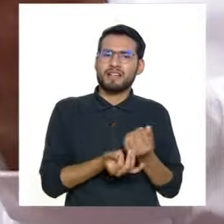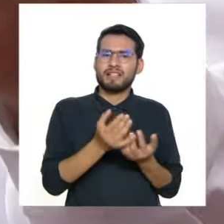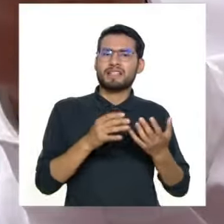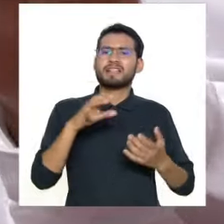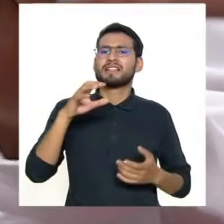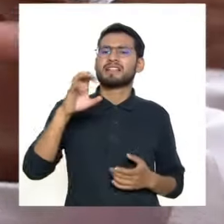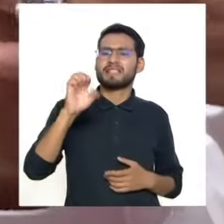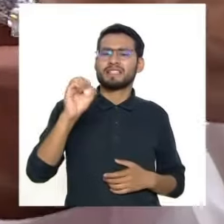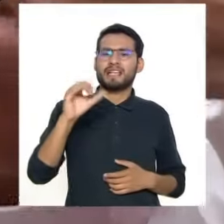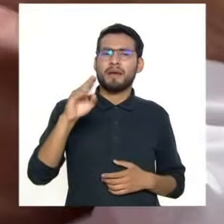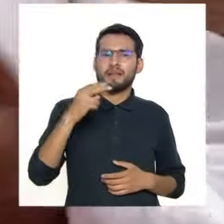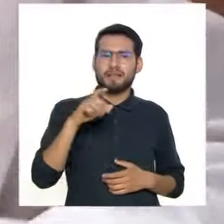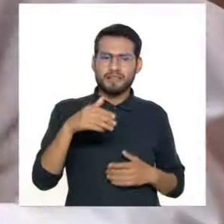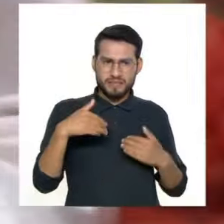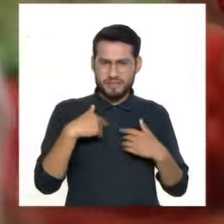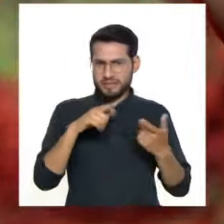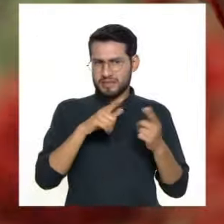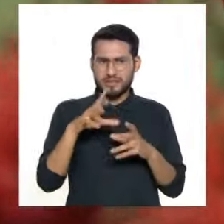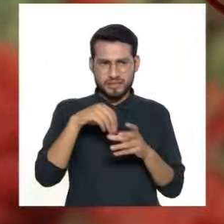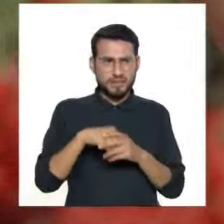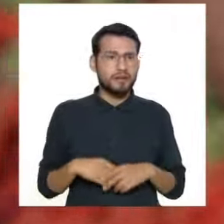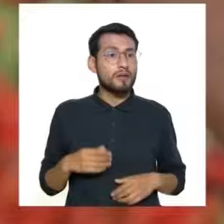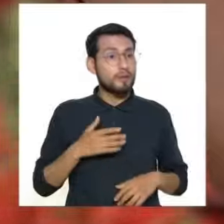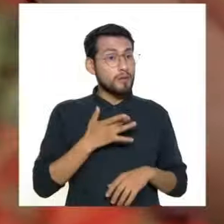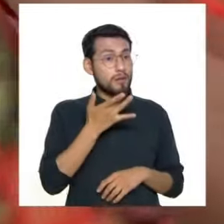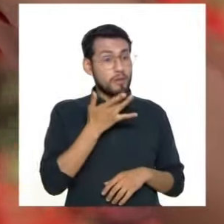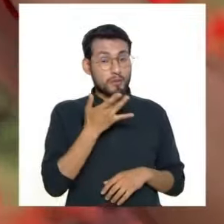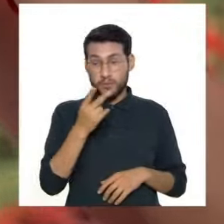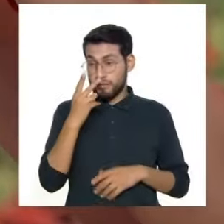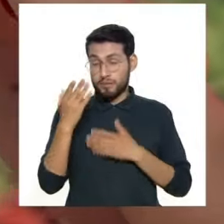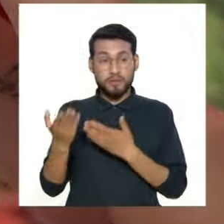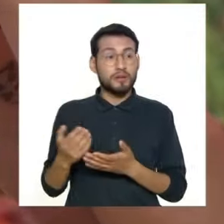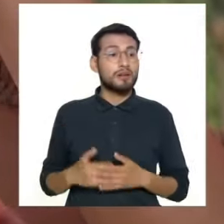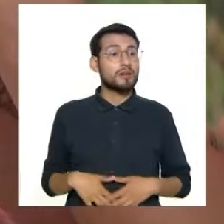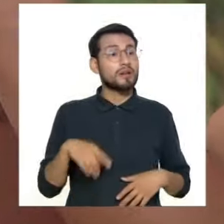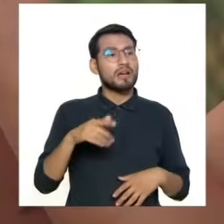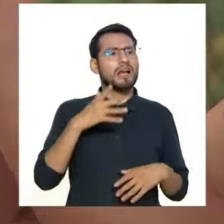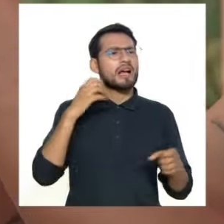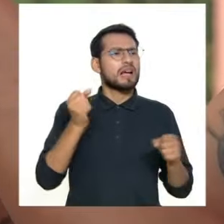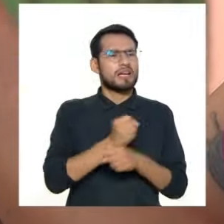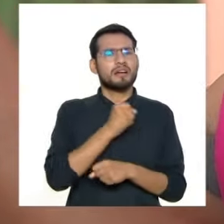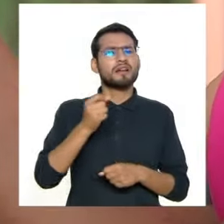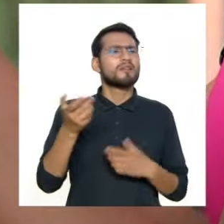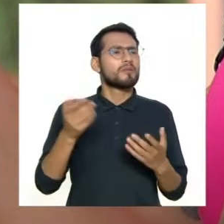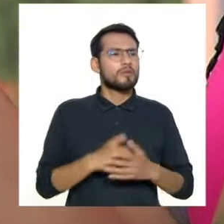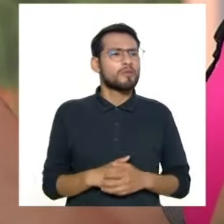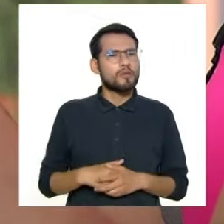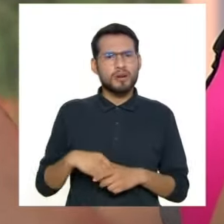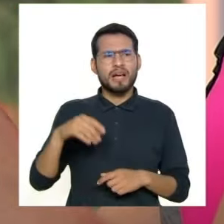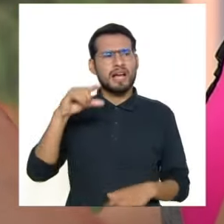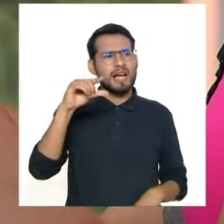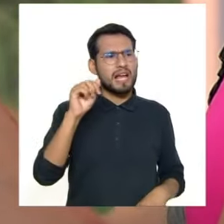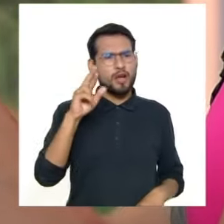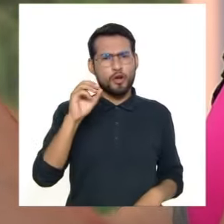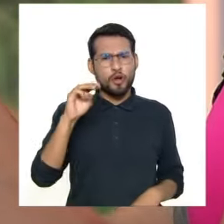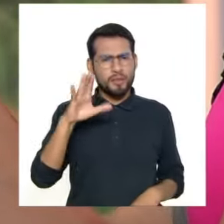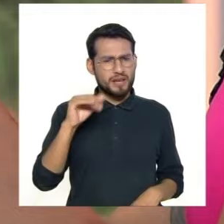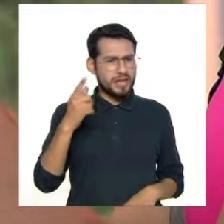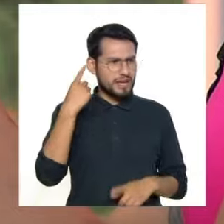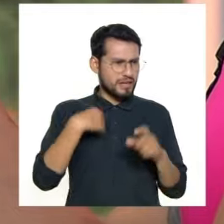escaveche un plato preparado que aquí está también para que puedan probar es un producto que ha ganado el premio de innovación gastronómica el año